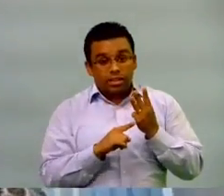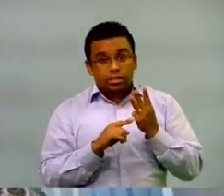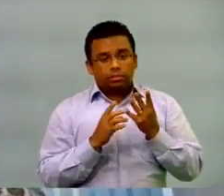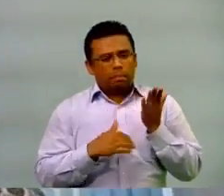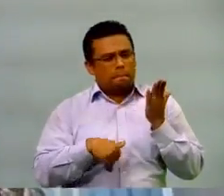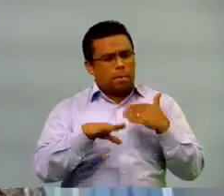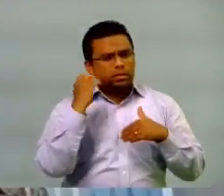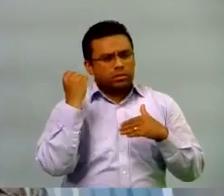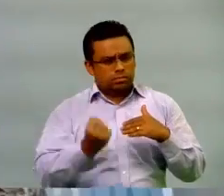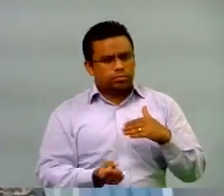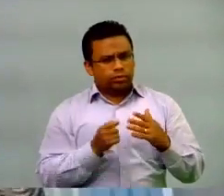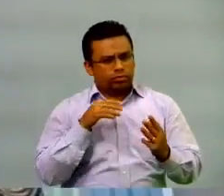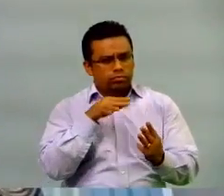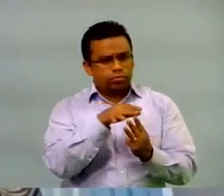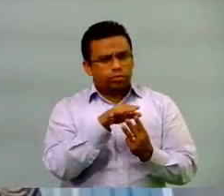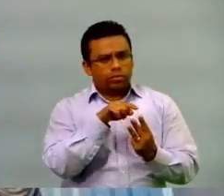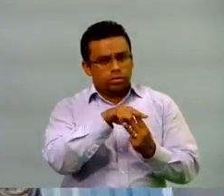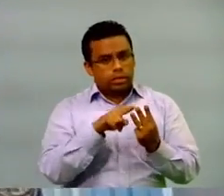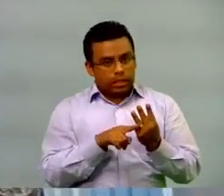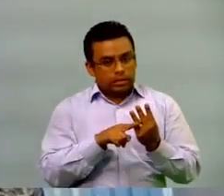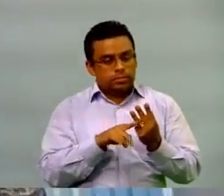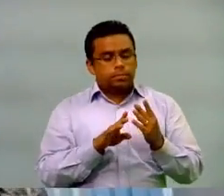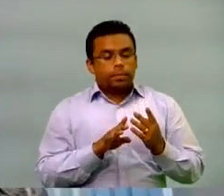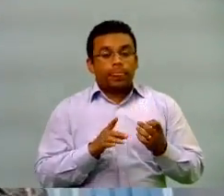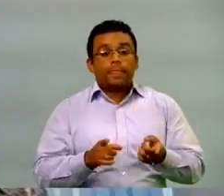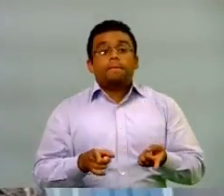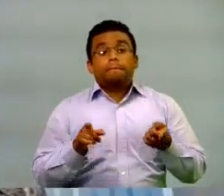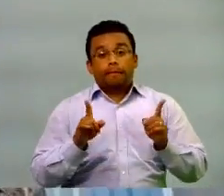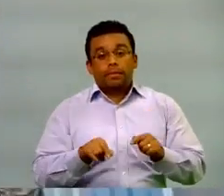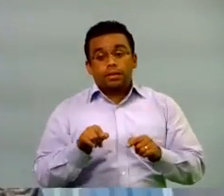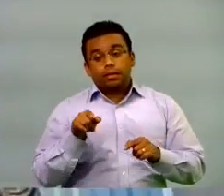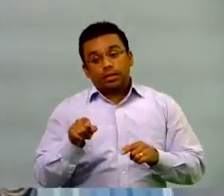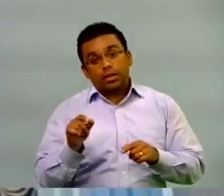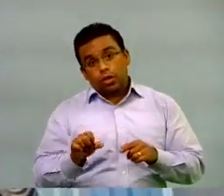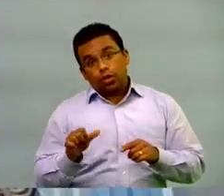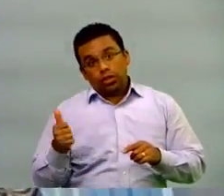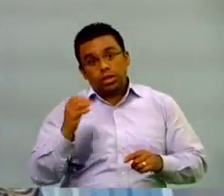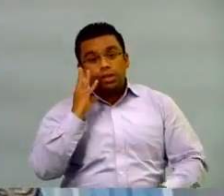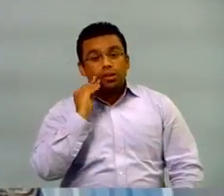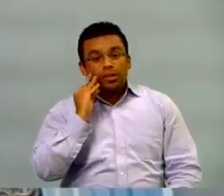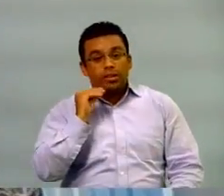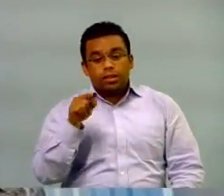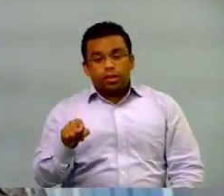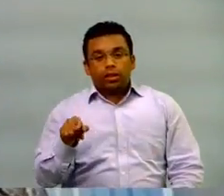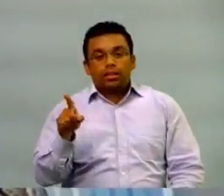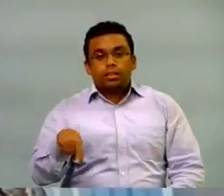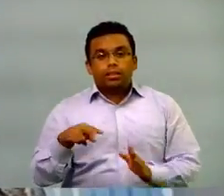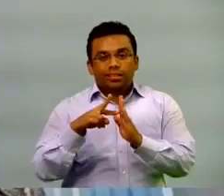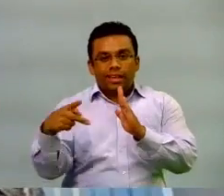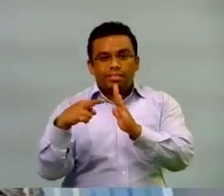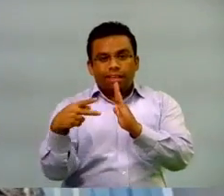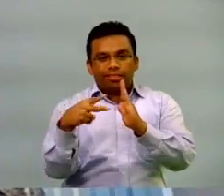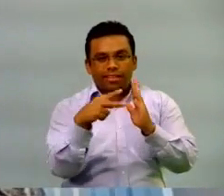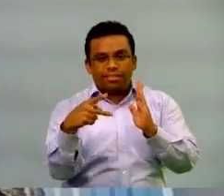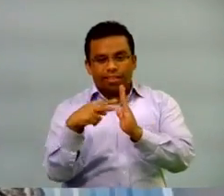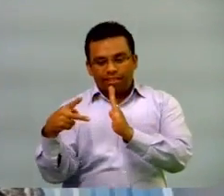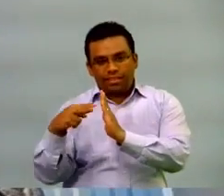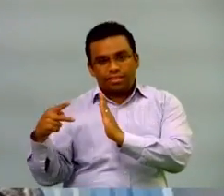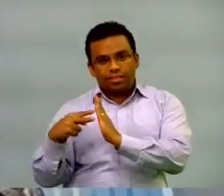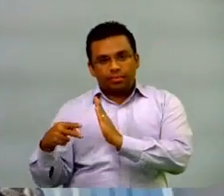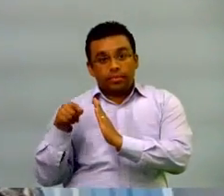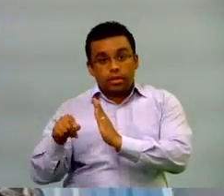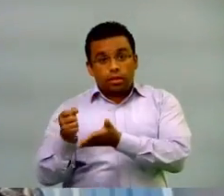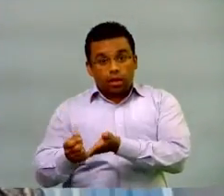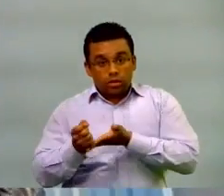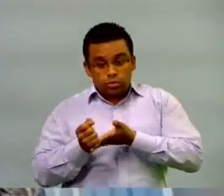mayor fuerza. Y tenemos también, ¿cierto?, aquellas experiencias de tecnología en donde los docentes